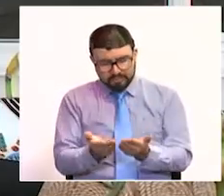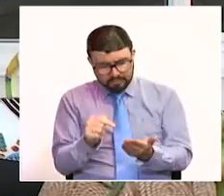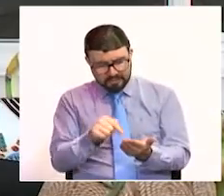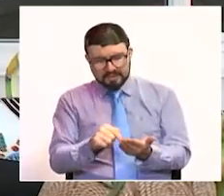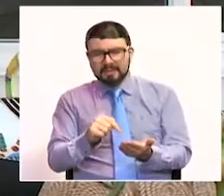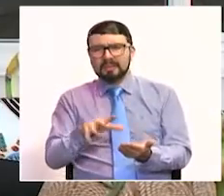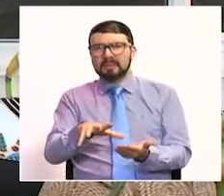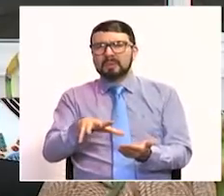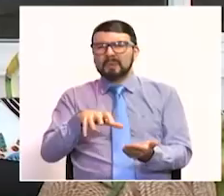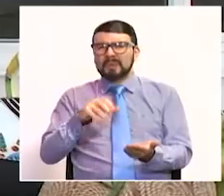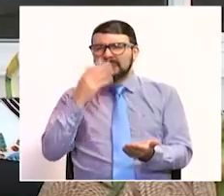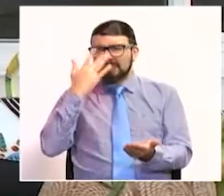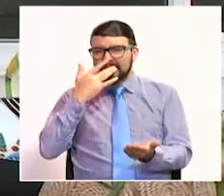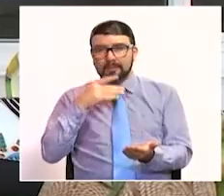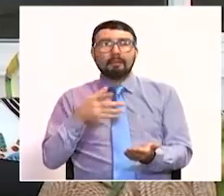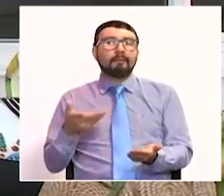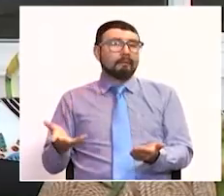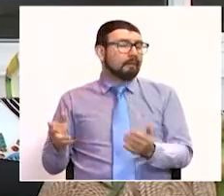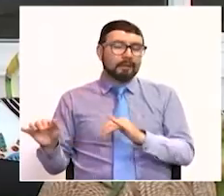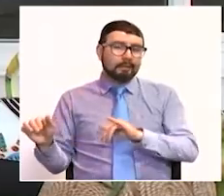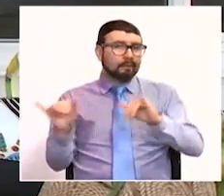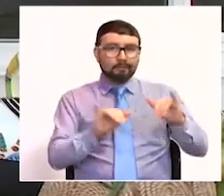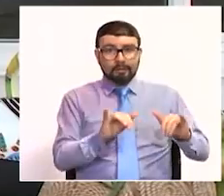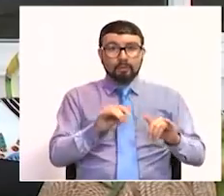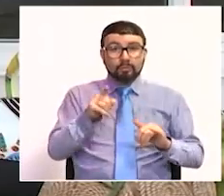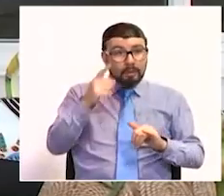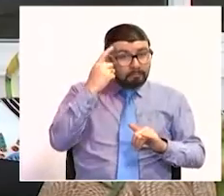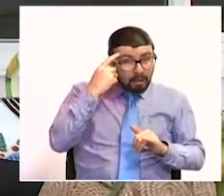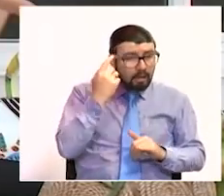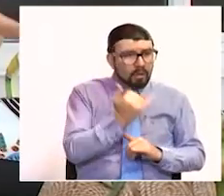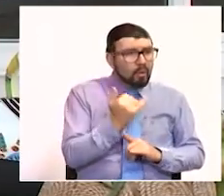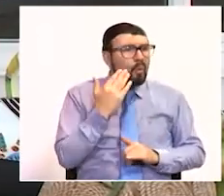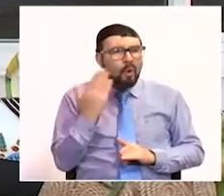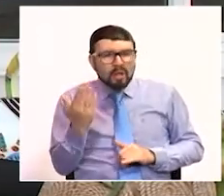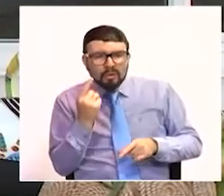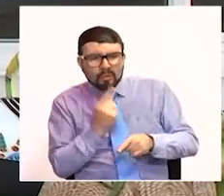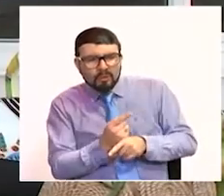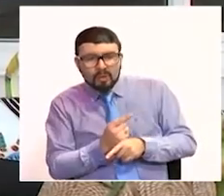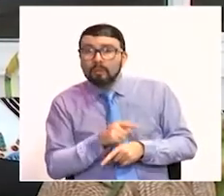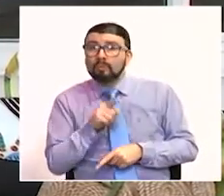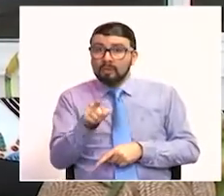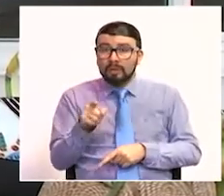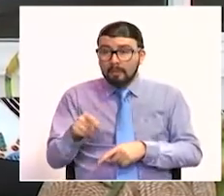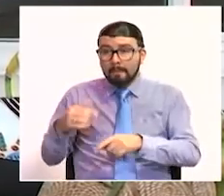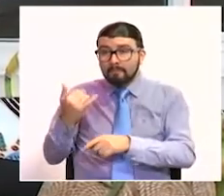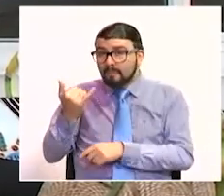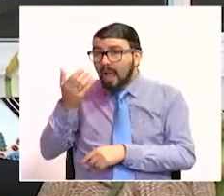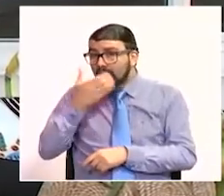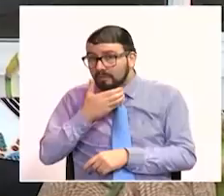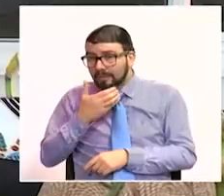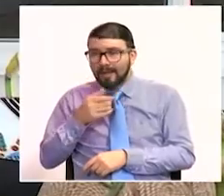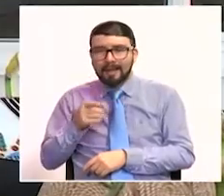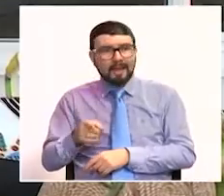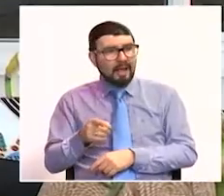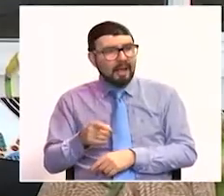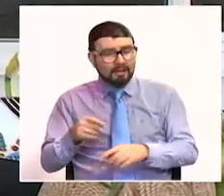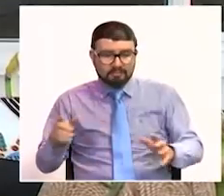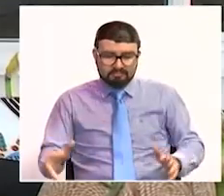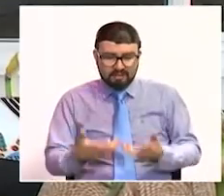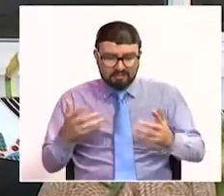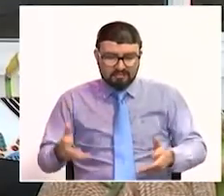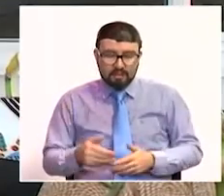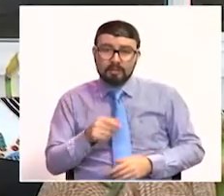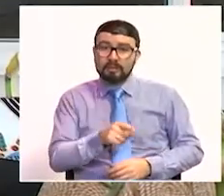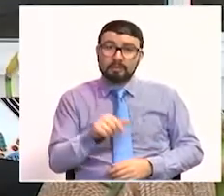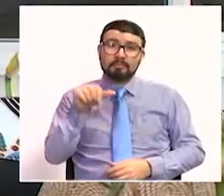qué momento, ¿en qué combinación? ¿Las frutas son malas? No, combínelas todas. Ah, la ensalada de frutas sí se vuelve mala y pesada